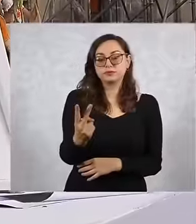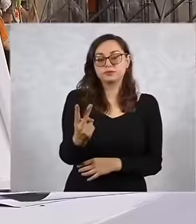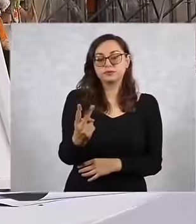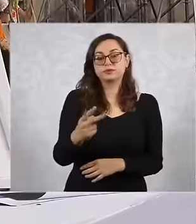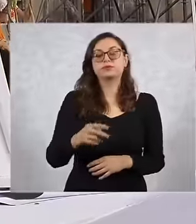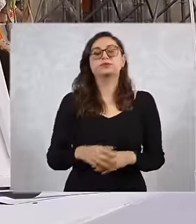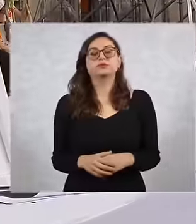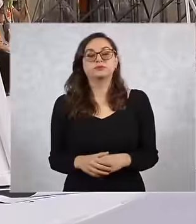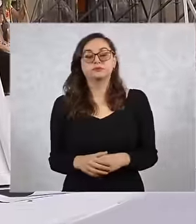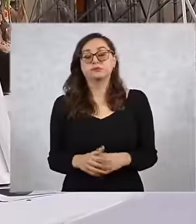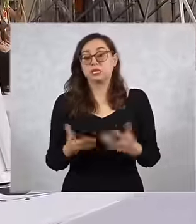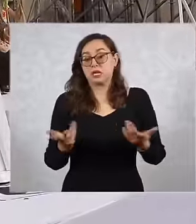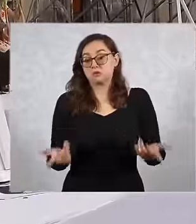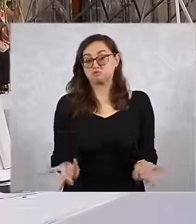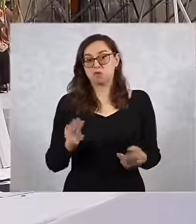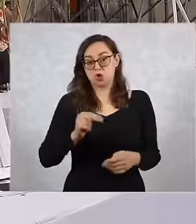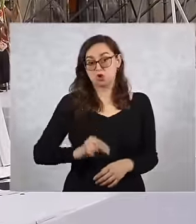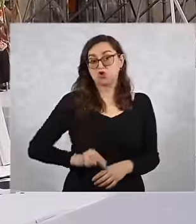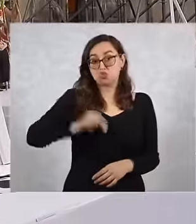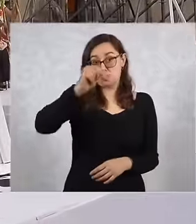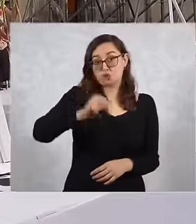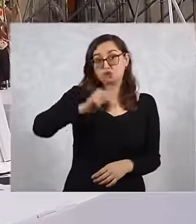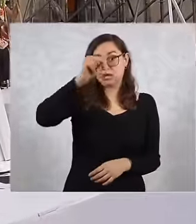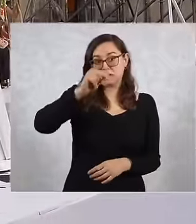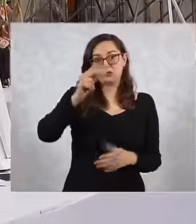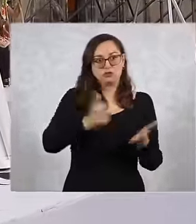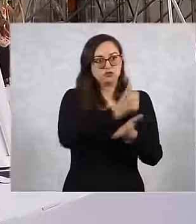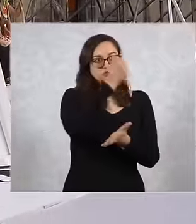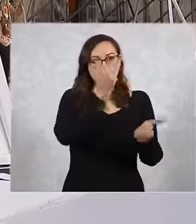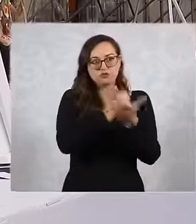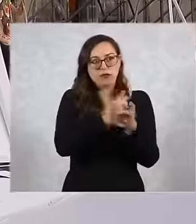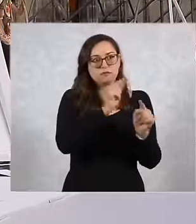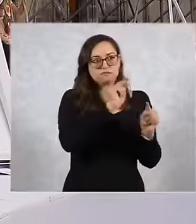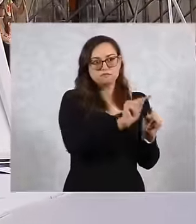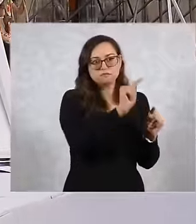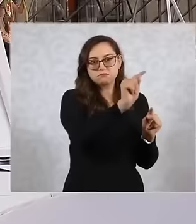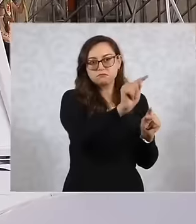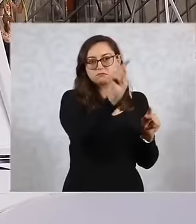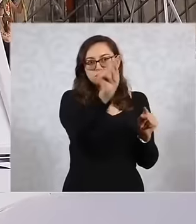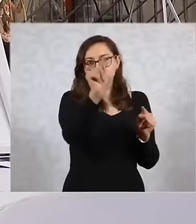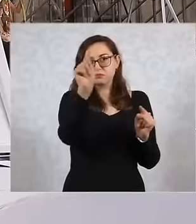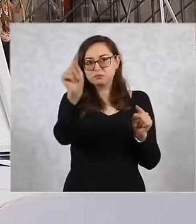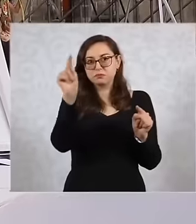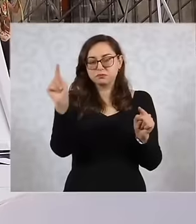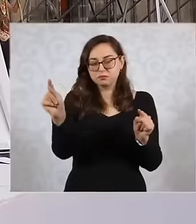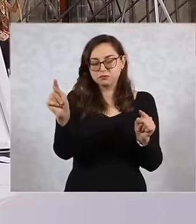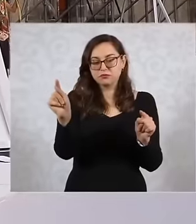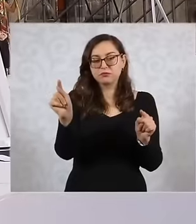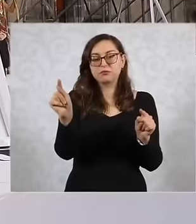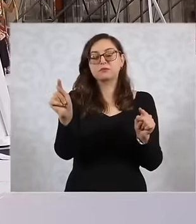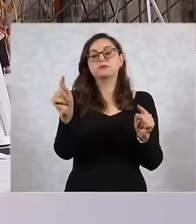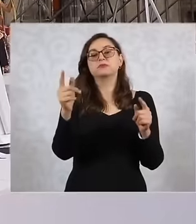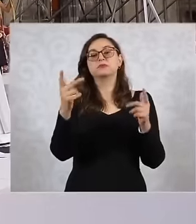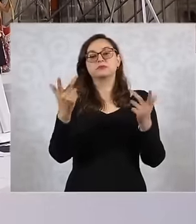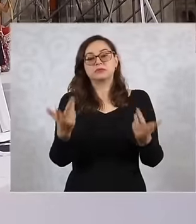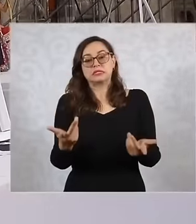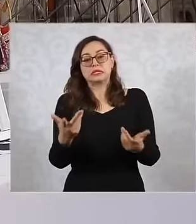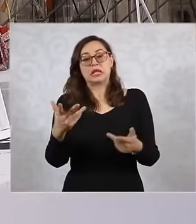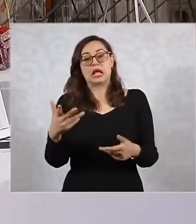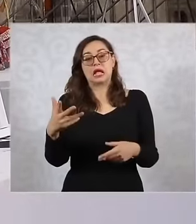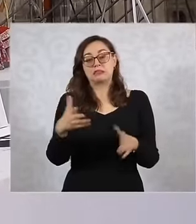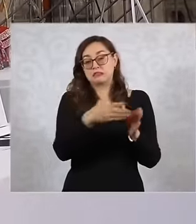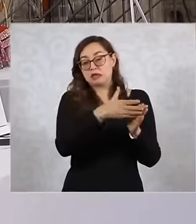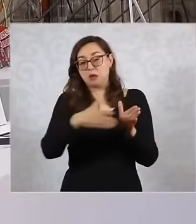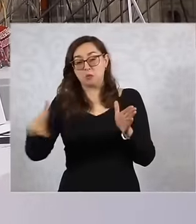en algunas ciudades del norte del país, donde la tarifa de verano es muy